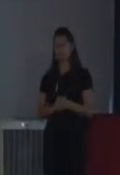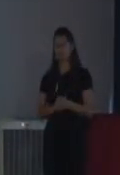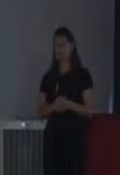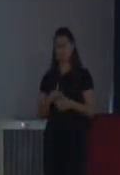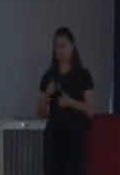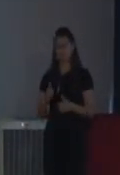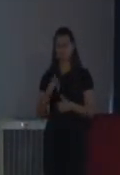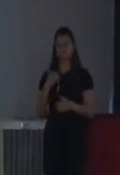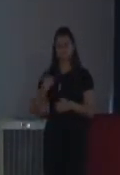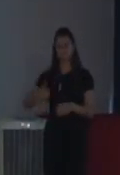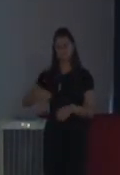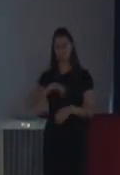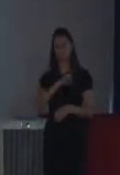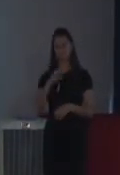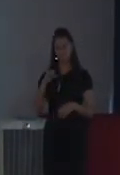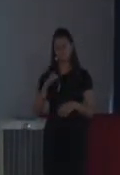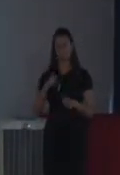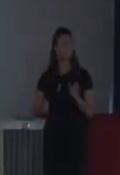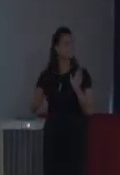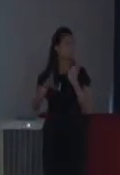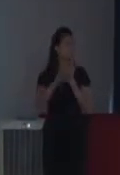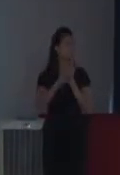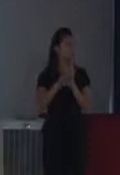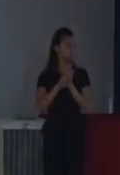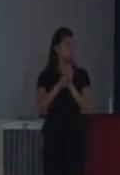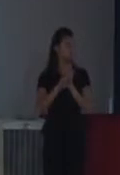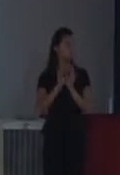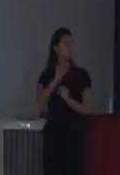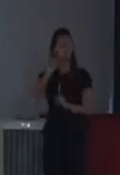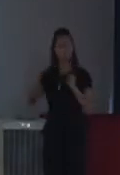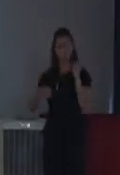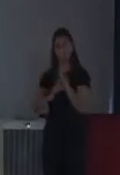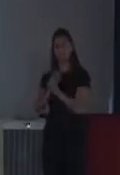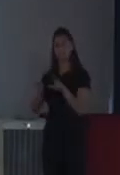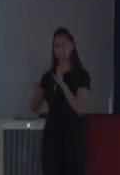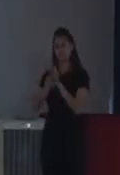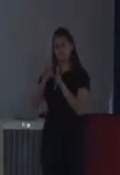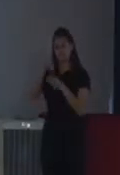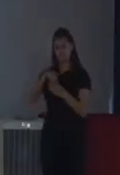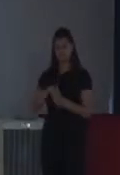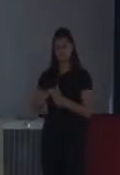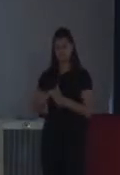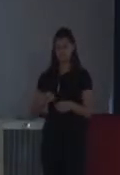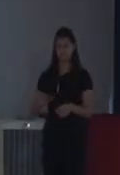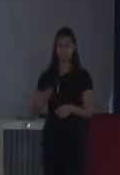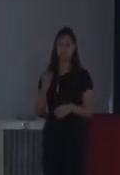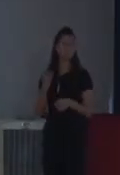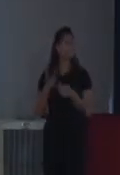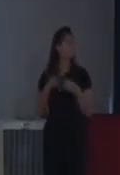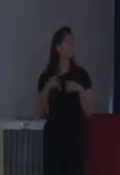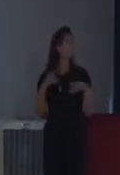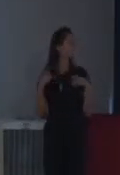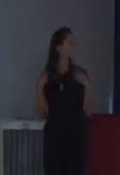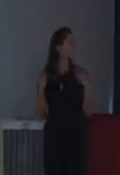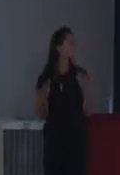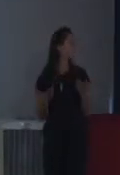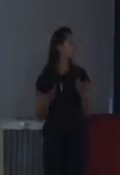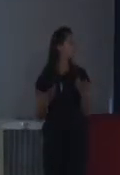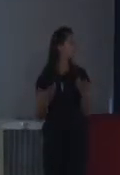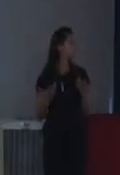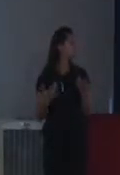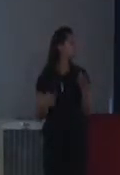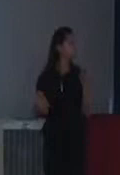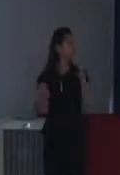una legislación internacional y una legislación interna, ¿sí? Pero ¿cómo viene a ser parte de esa